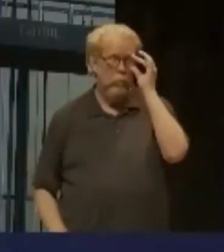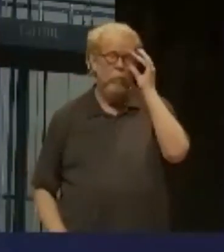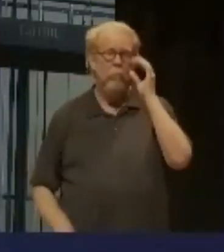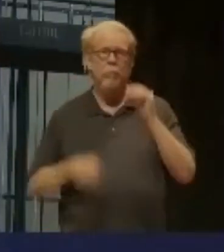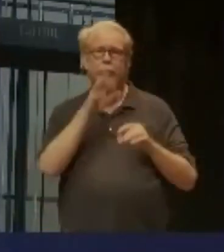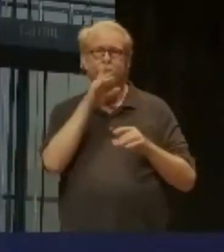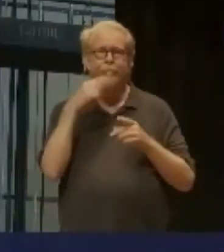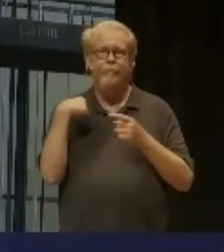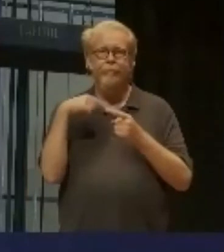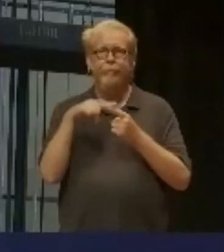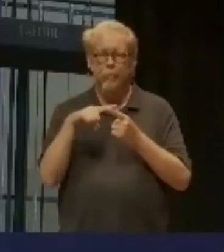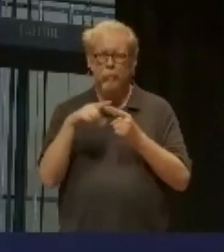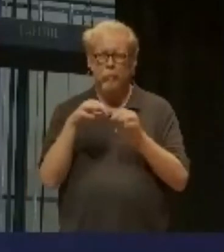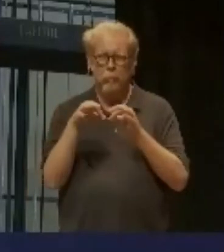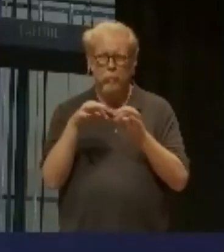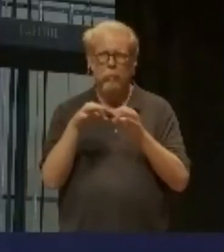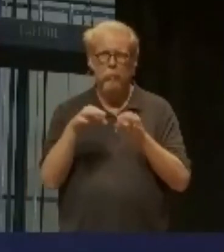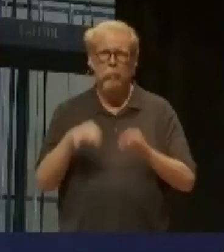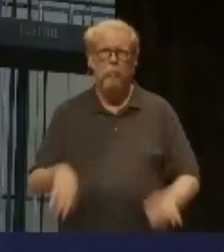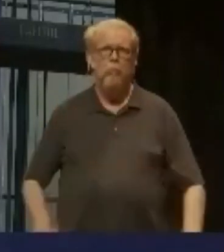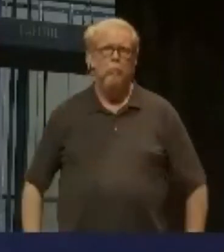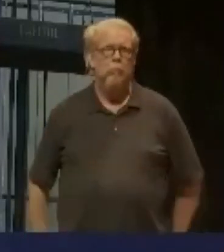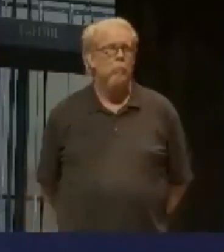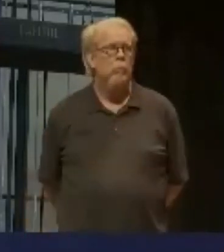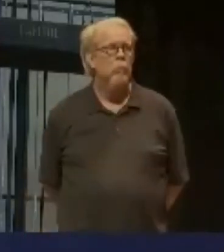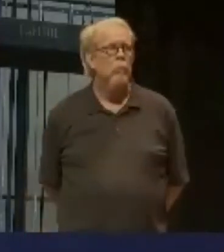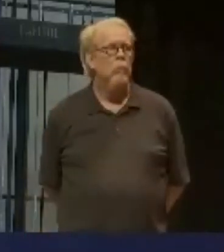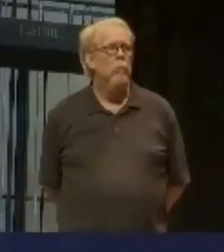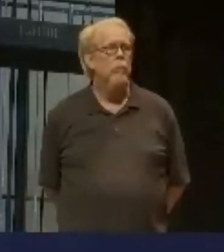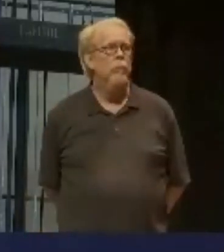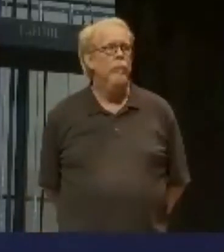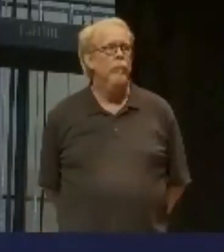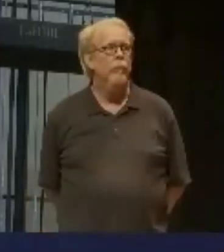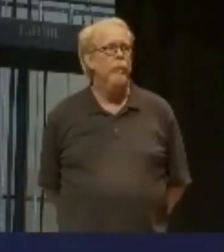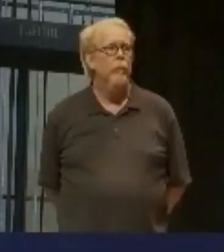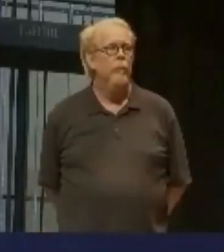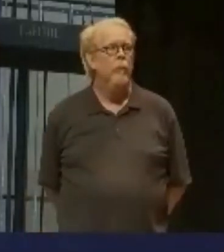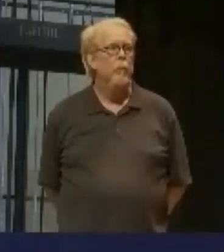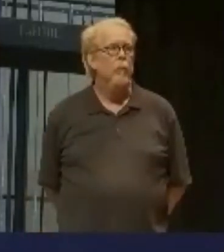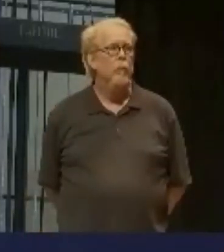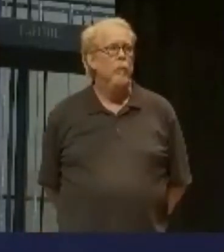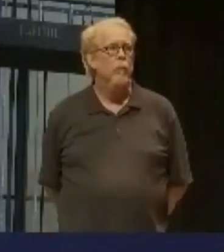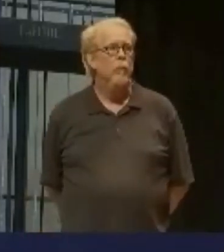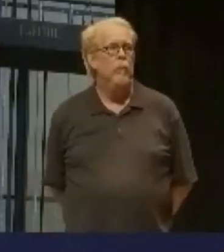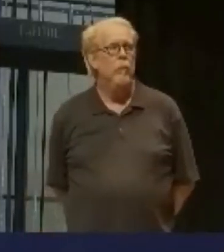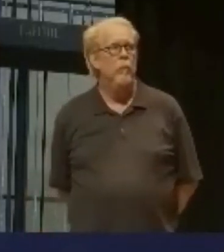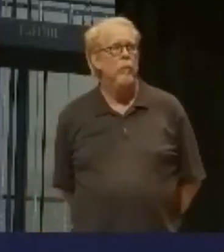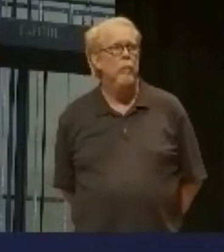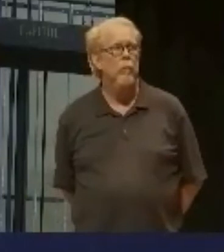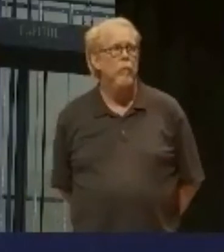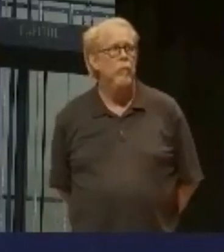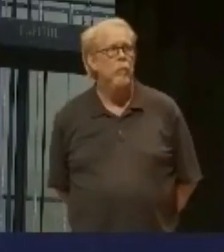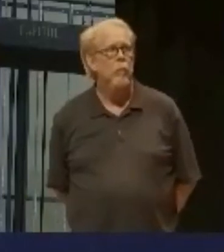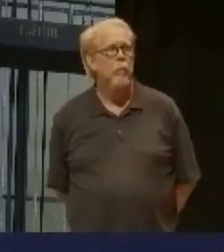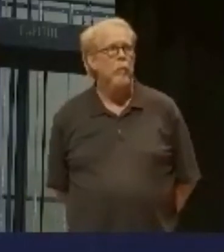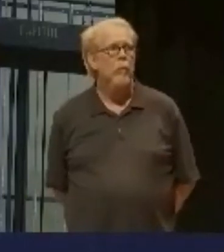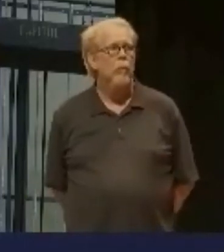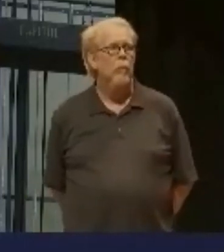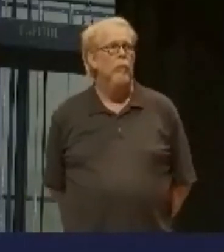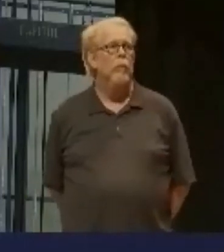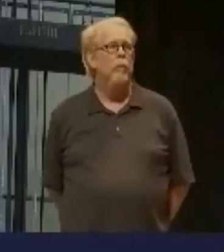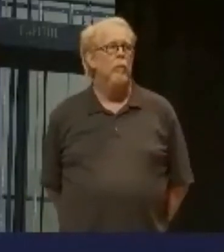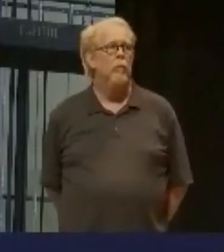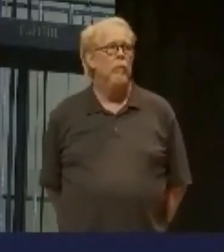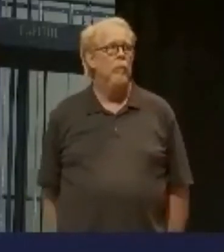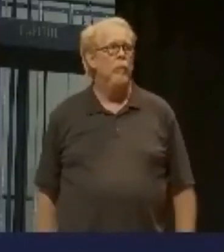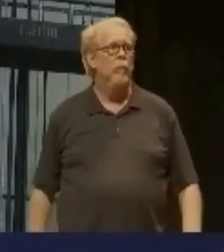Solo quiero asegurarme de ser claro porque las vacunas, estas vacunas no se van a hacer sin el permiso de los padres de